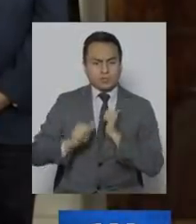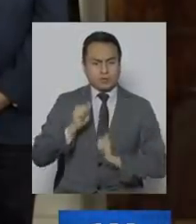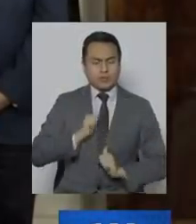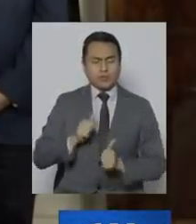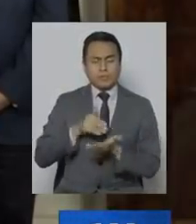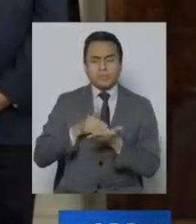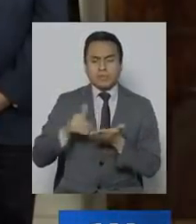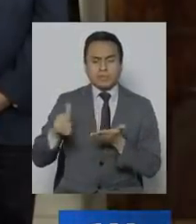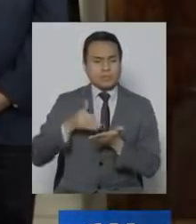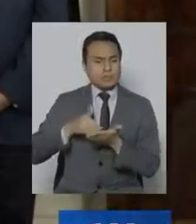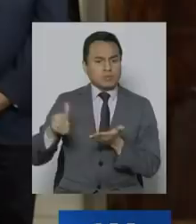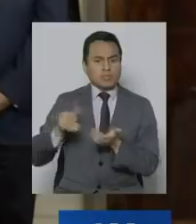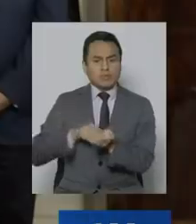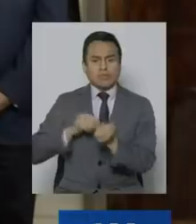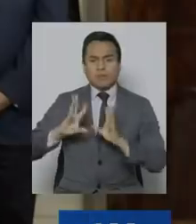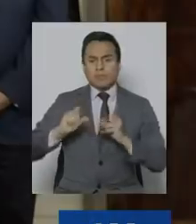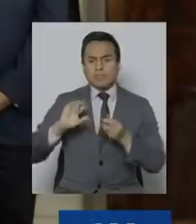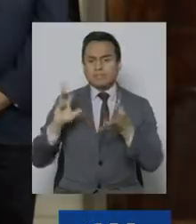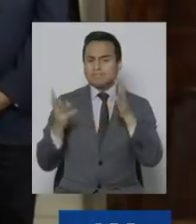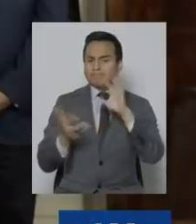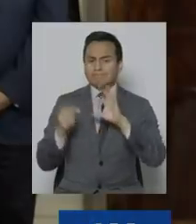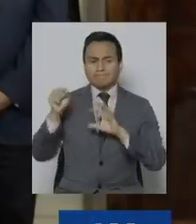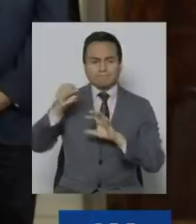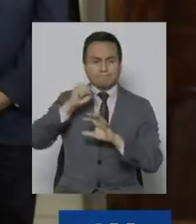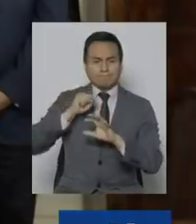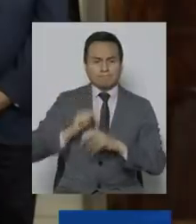a millones y millones de familias en el mundo entero.